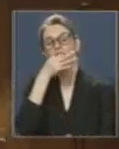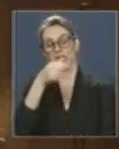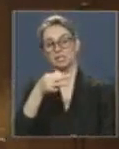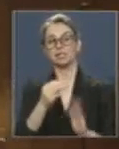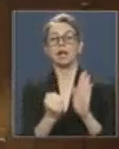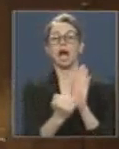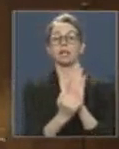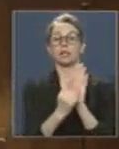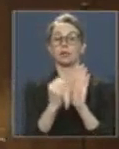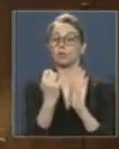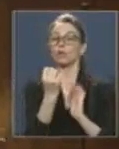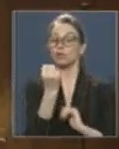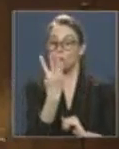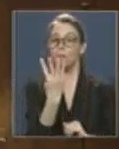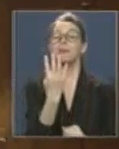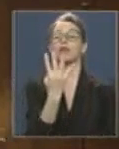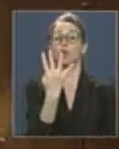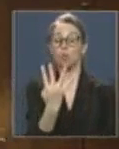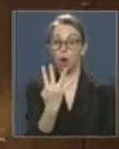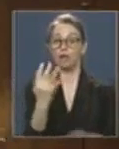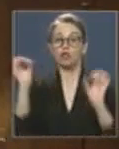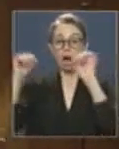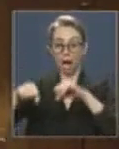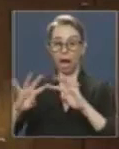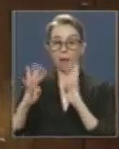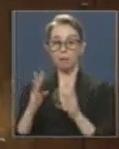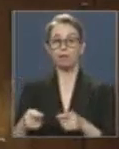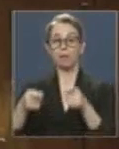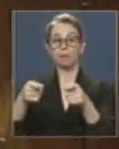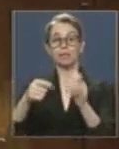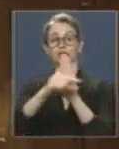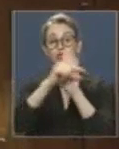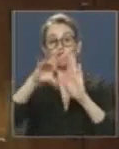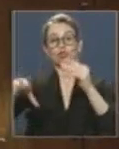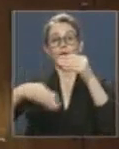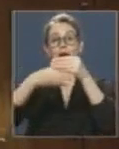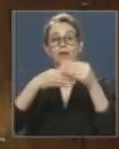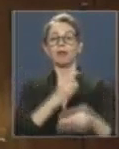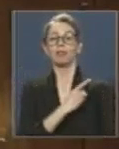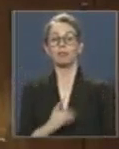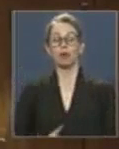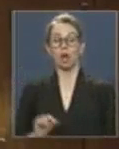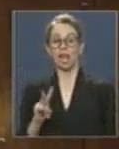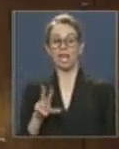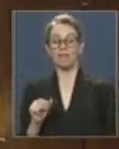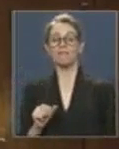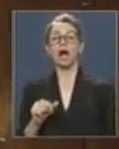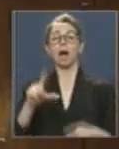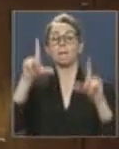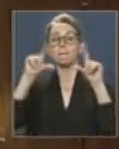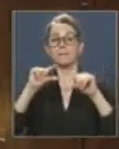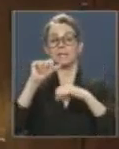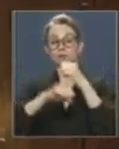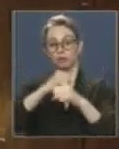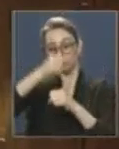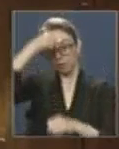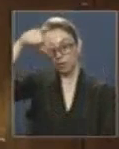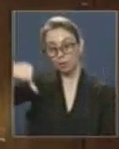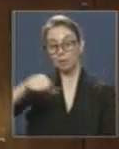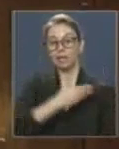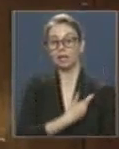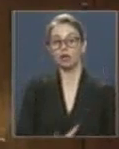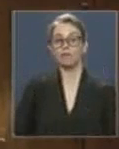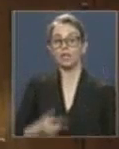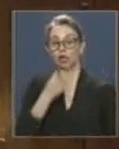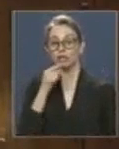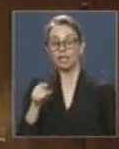4, comentado con antelación, fue aprobado junto a una indicación del diputado señor Leiva, cuyo propósito es reducir la pena con que el Ejecutivo propone